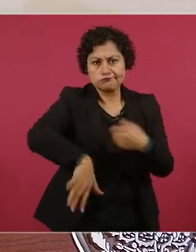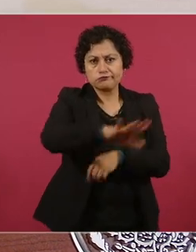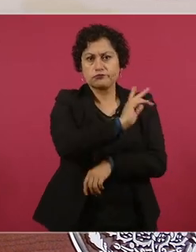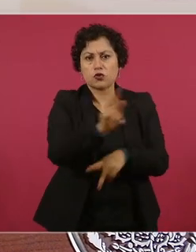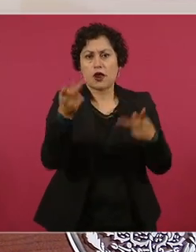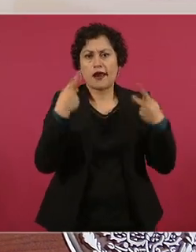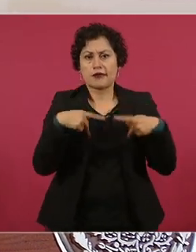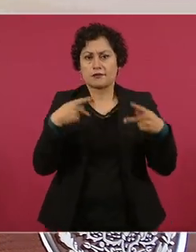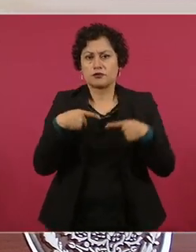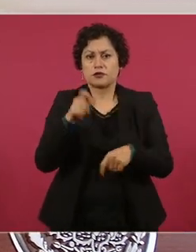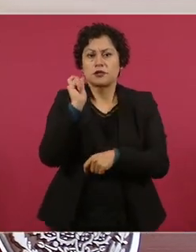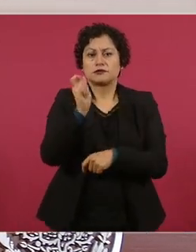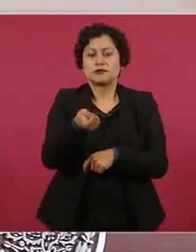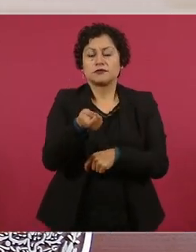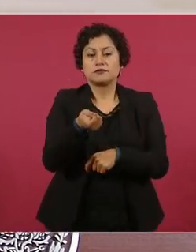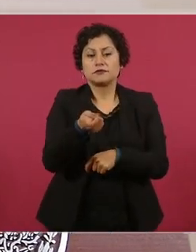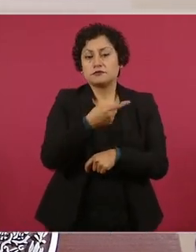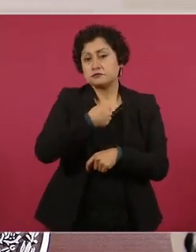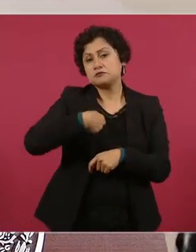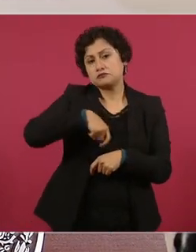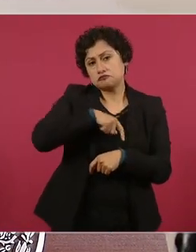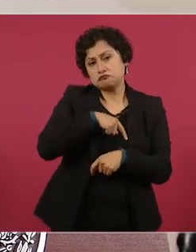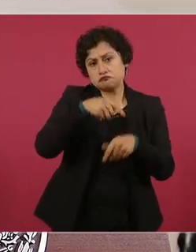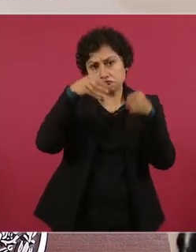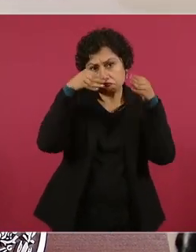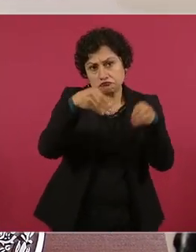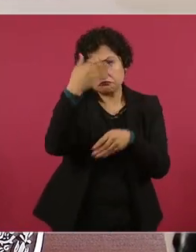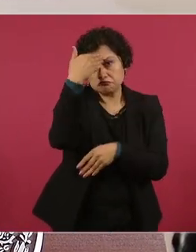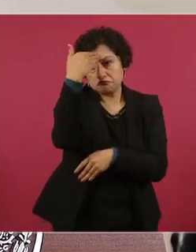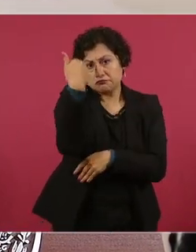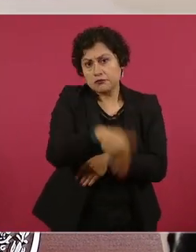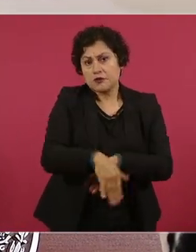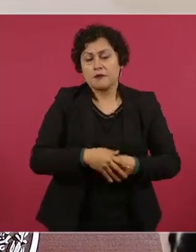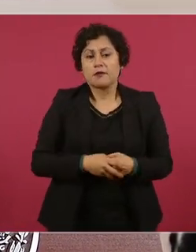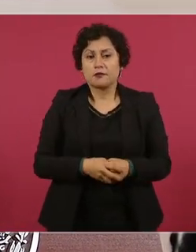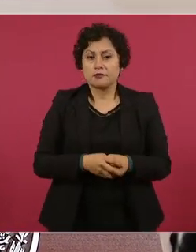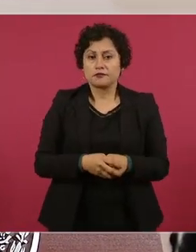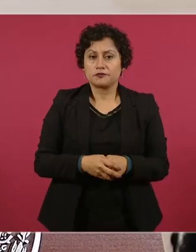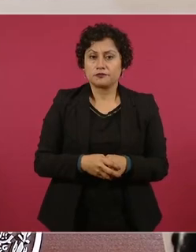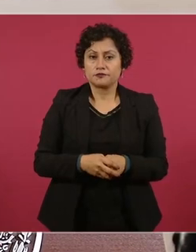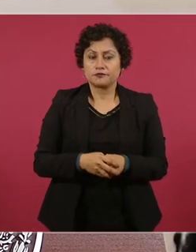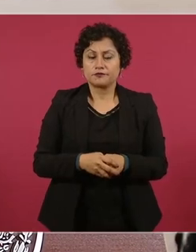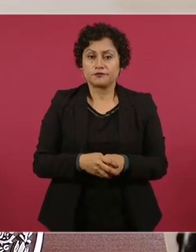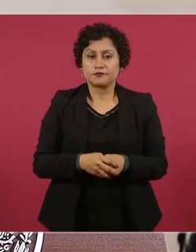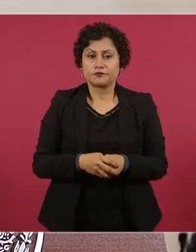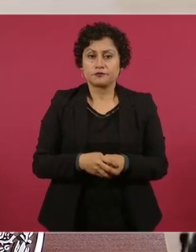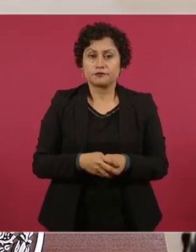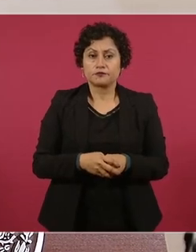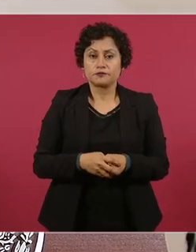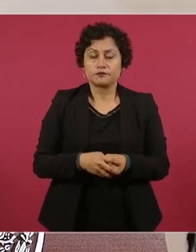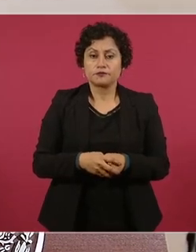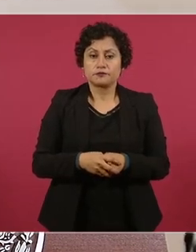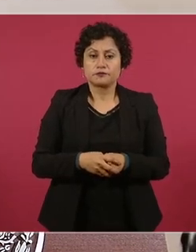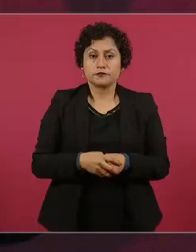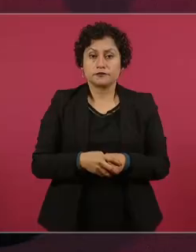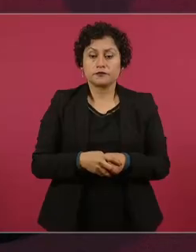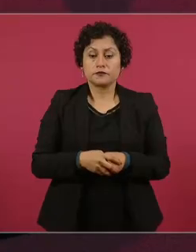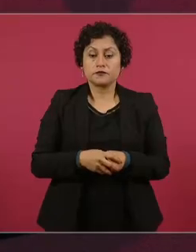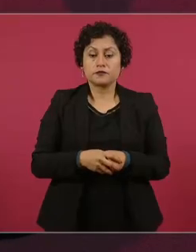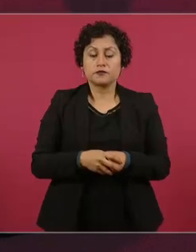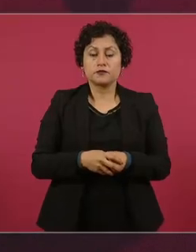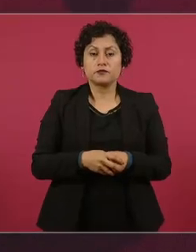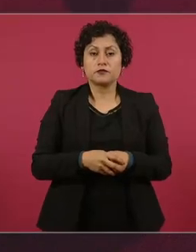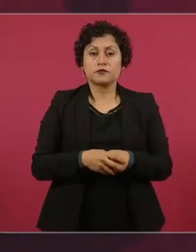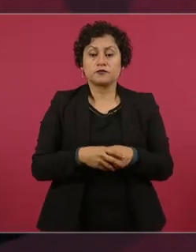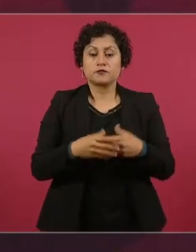estamos metidos, ya sabemos, son